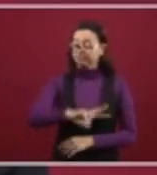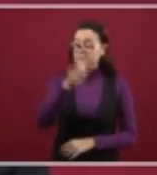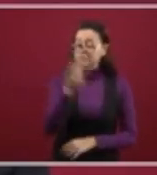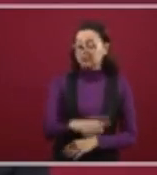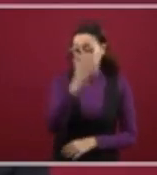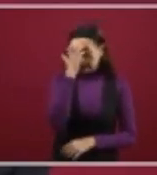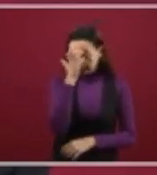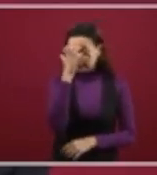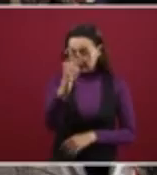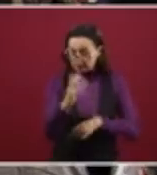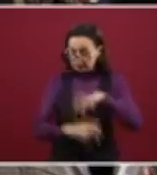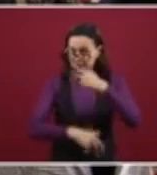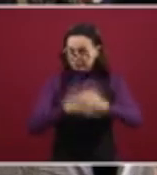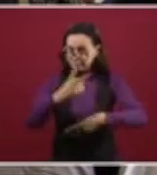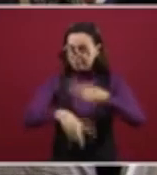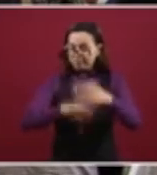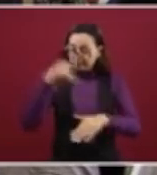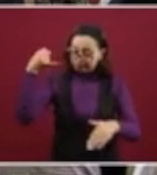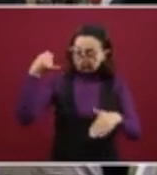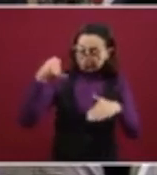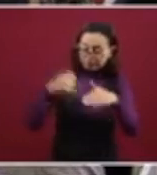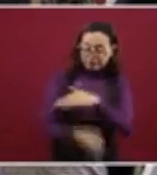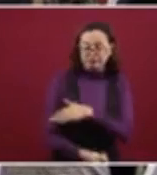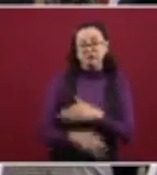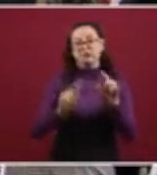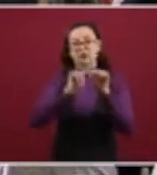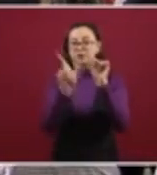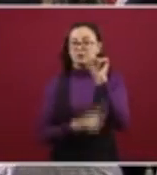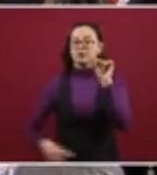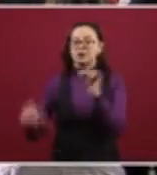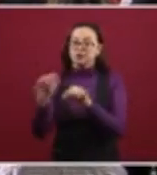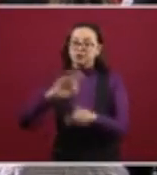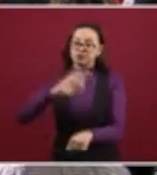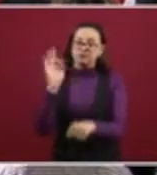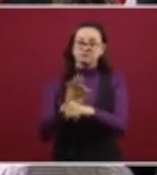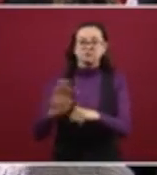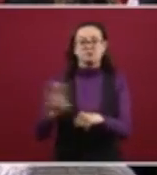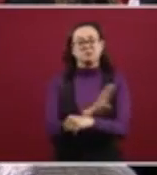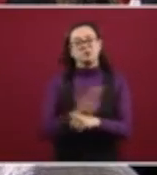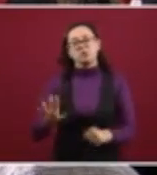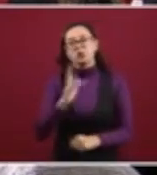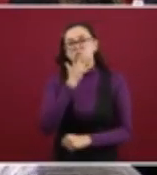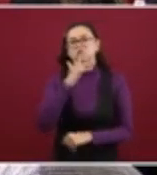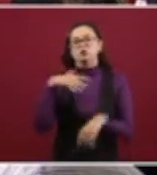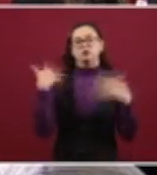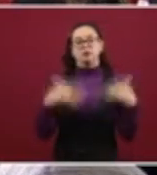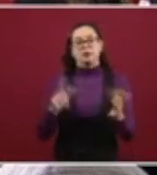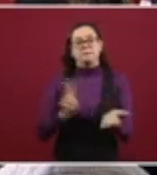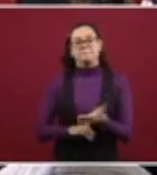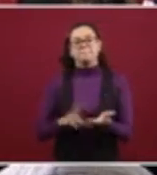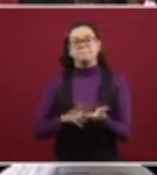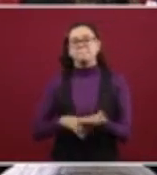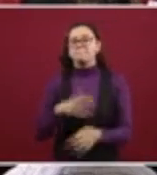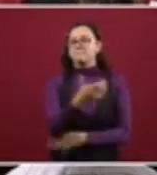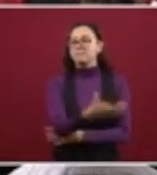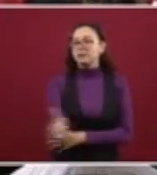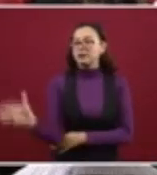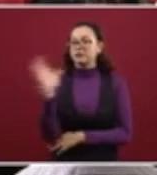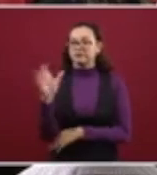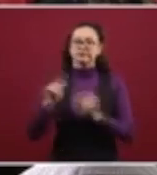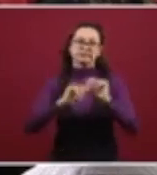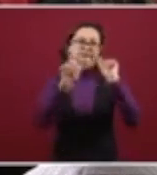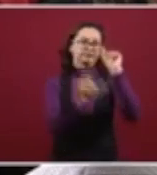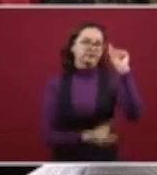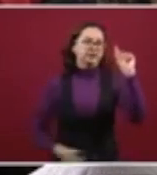la mejora de México. Esto es todavía mucho más significativo para el sector rural, que tiene una gran cobertura nacional,